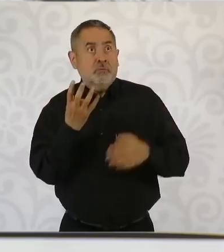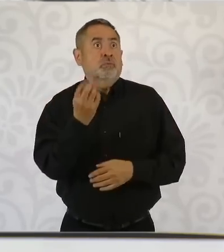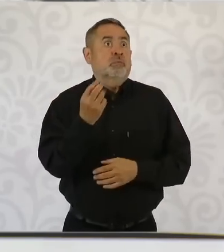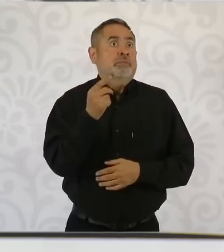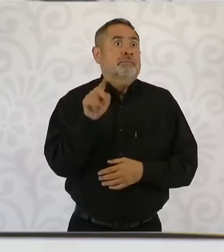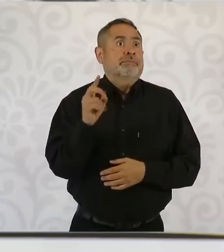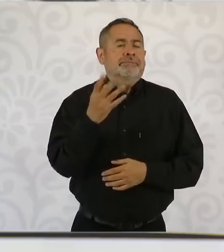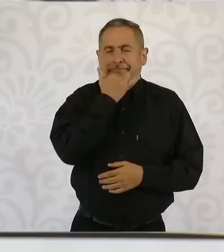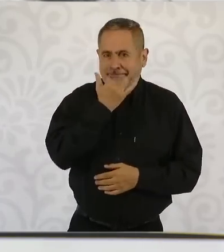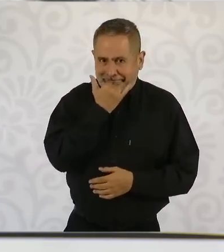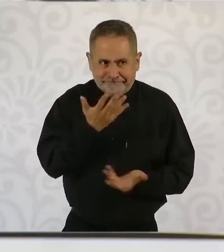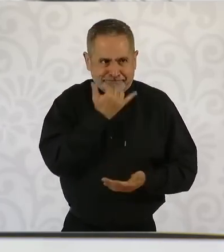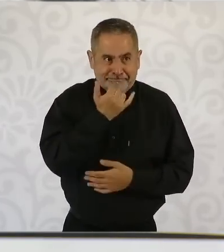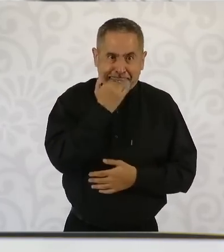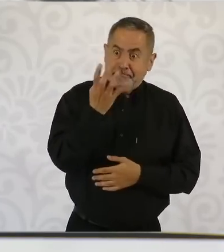19.34, perdón.